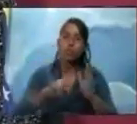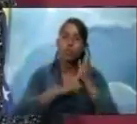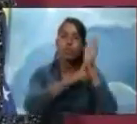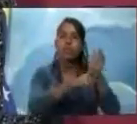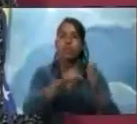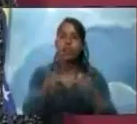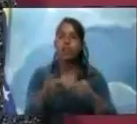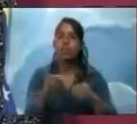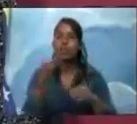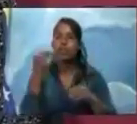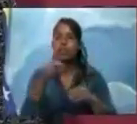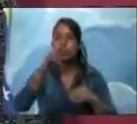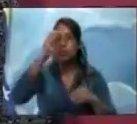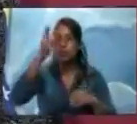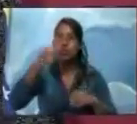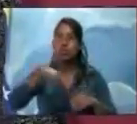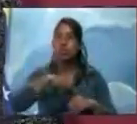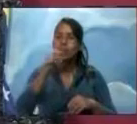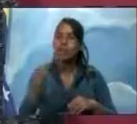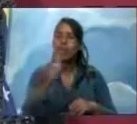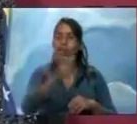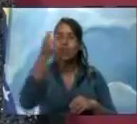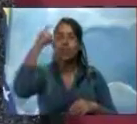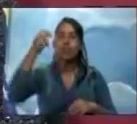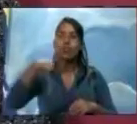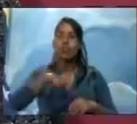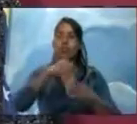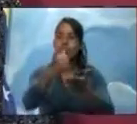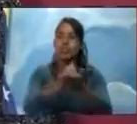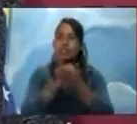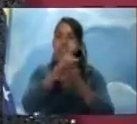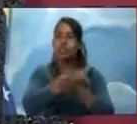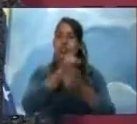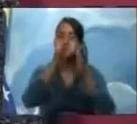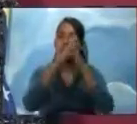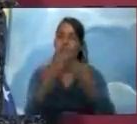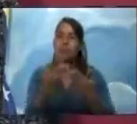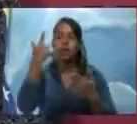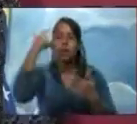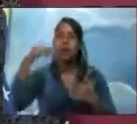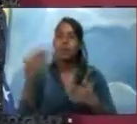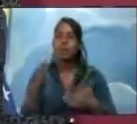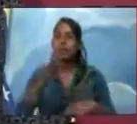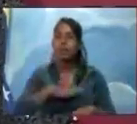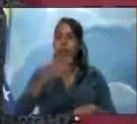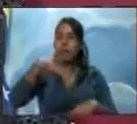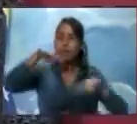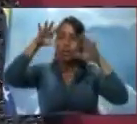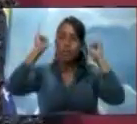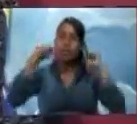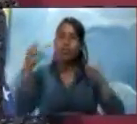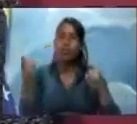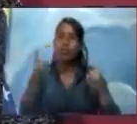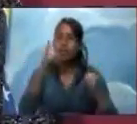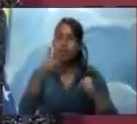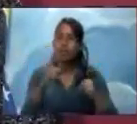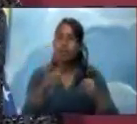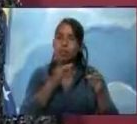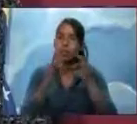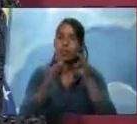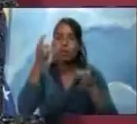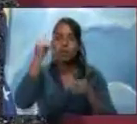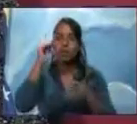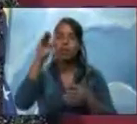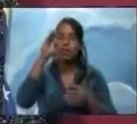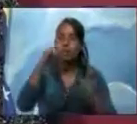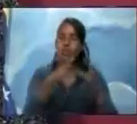a Daniel. Dios a nosotros cada día nos ayuda a través de su palabra para que podamos entender lo que Él prepara para el